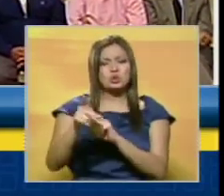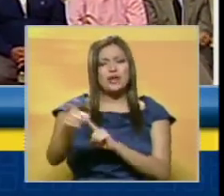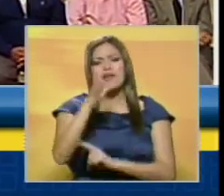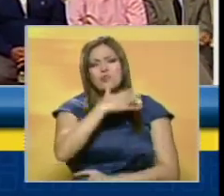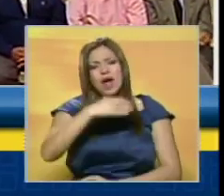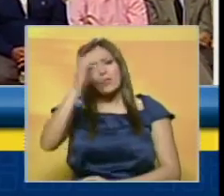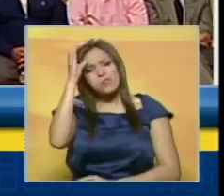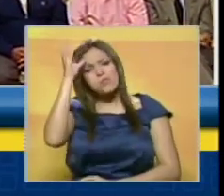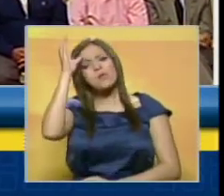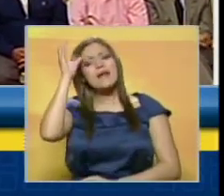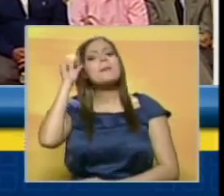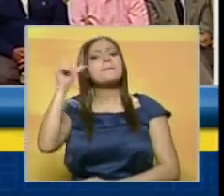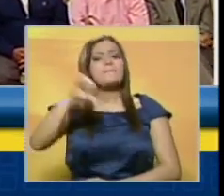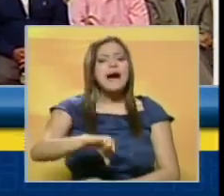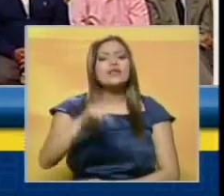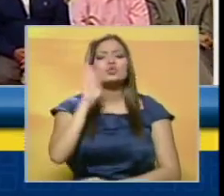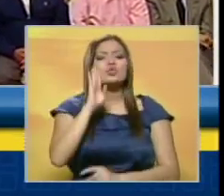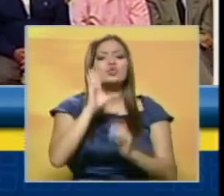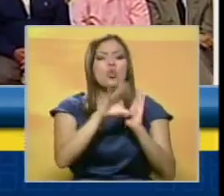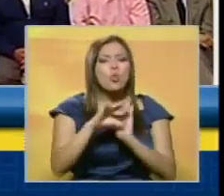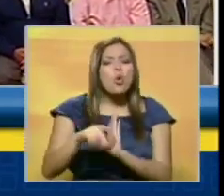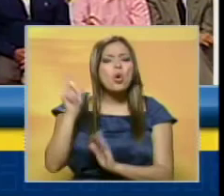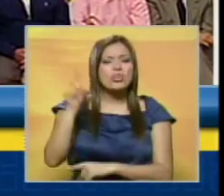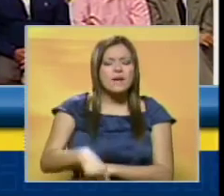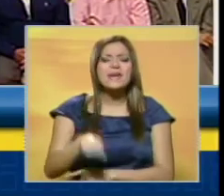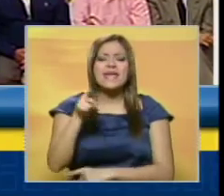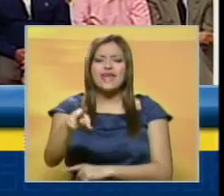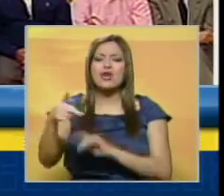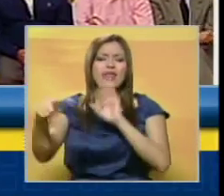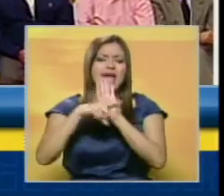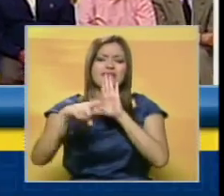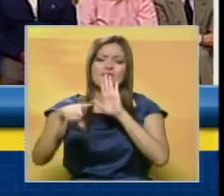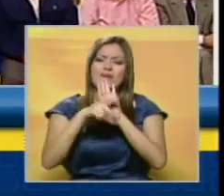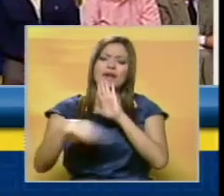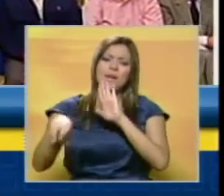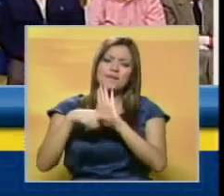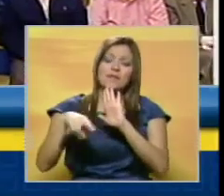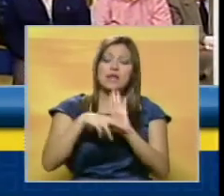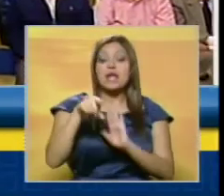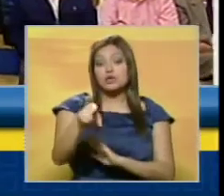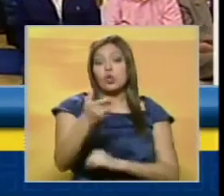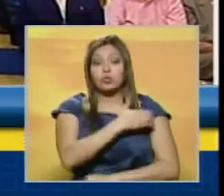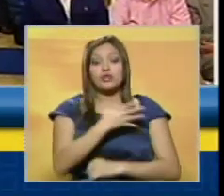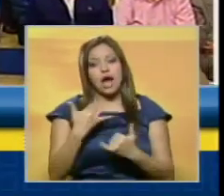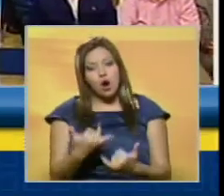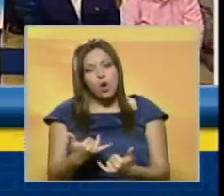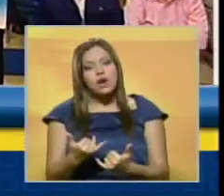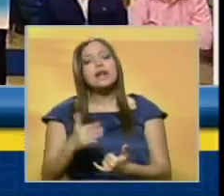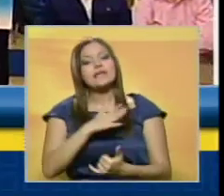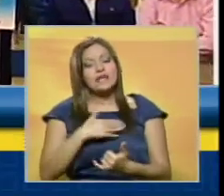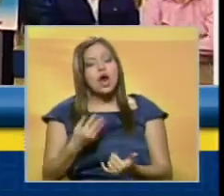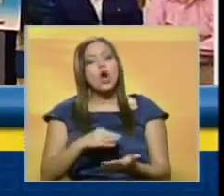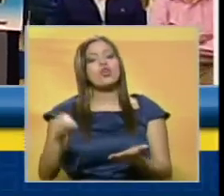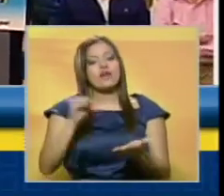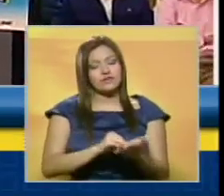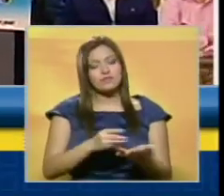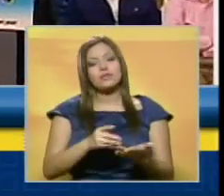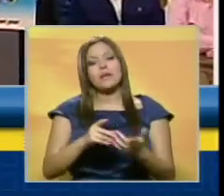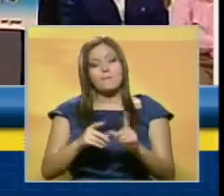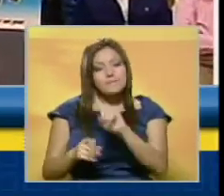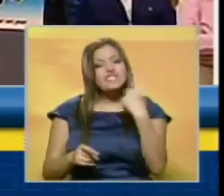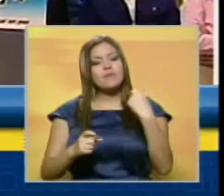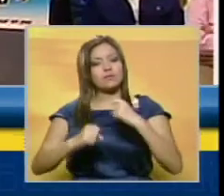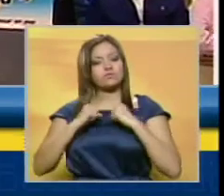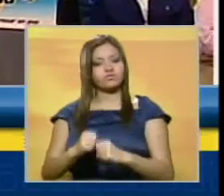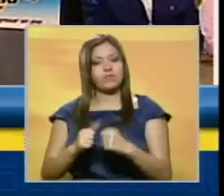incapacidad, la demagogia, la corrupción y la terca negativa a rectificar, es por eso que la oposición va a relanzar sus principios para,